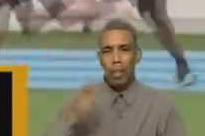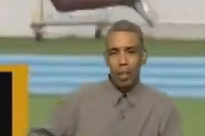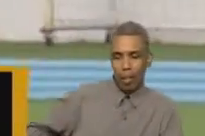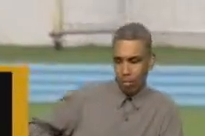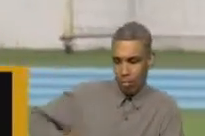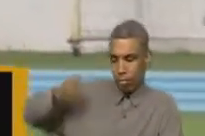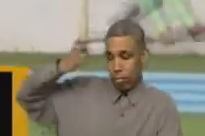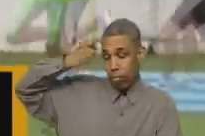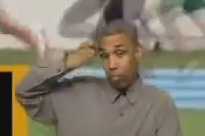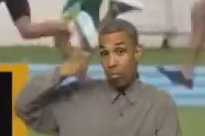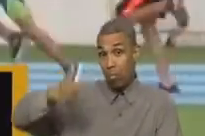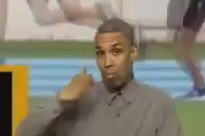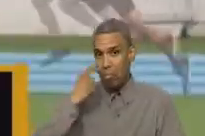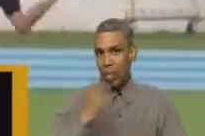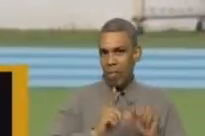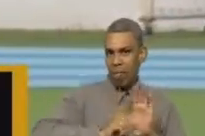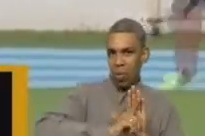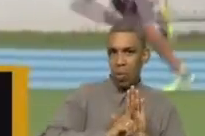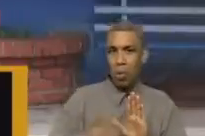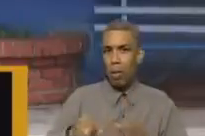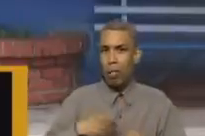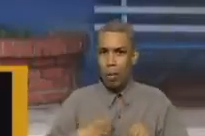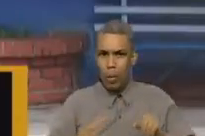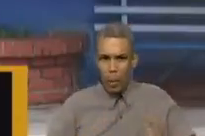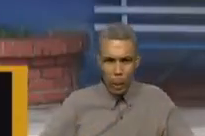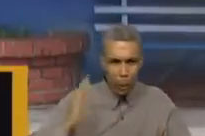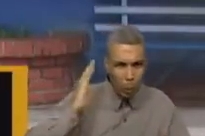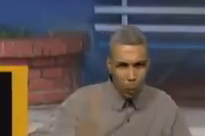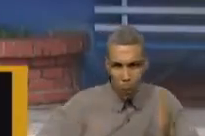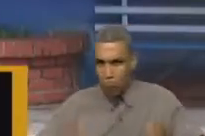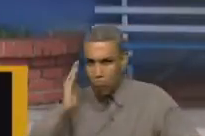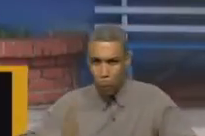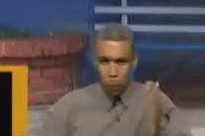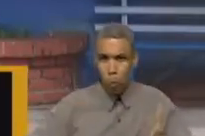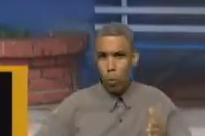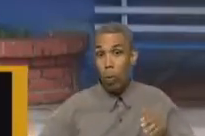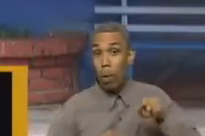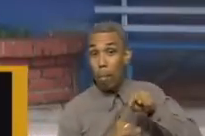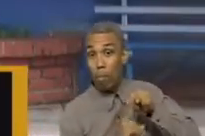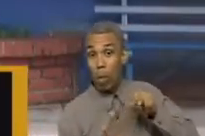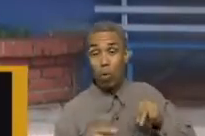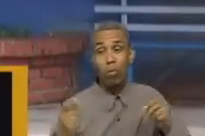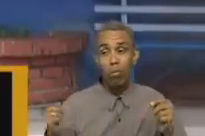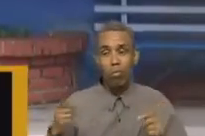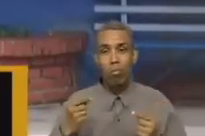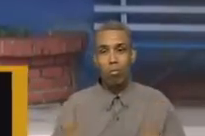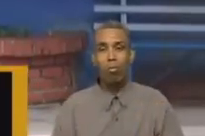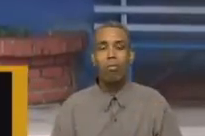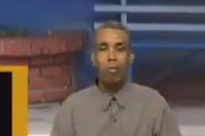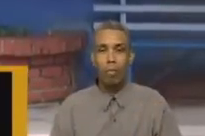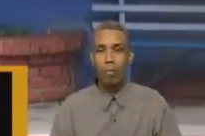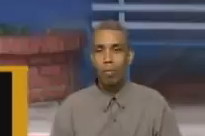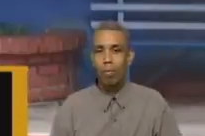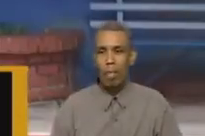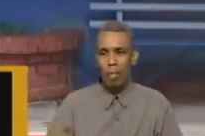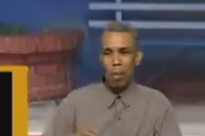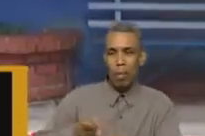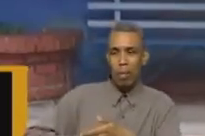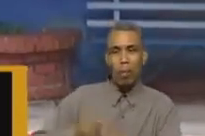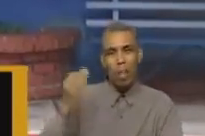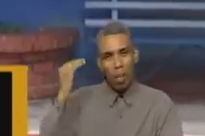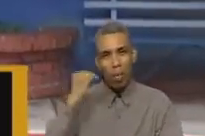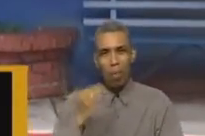en las competencias es todo una gacela. Se corrigieron algunas cosas que de pronto nos dificultaron lograr la medalla de oro en el